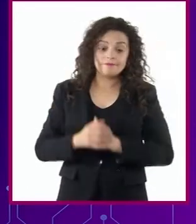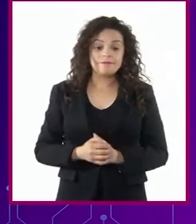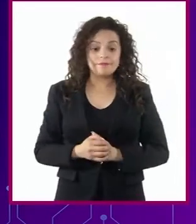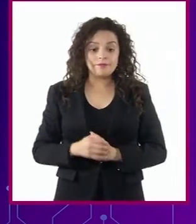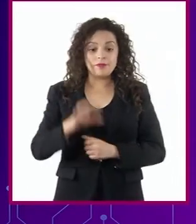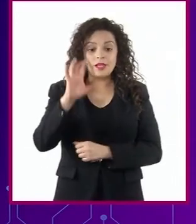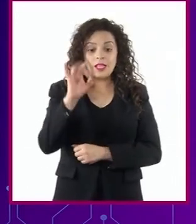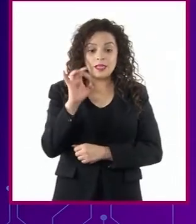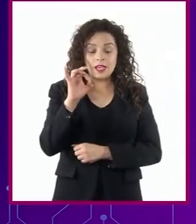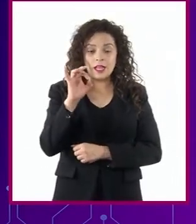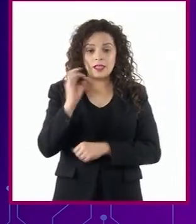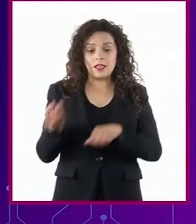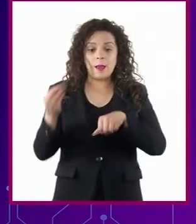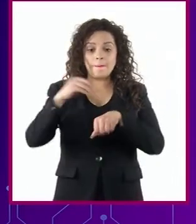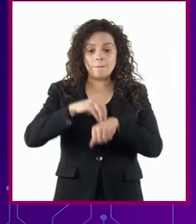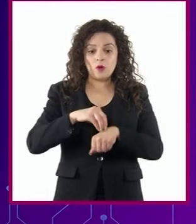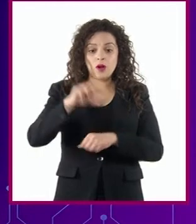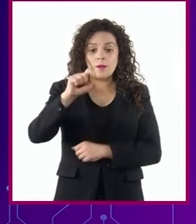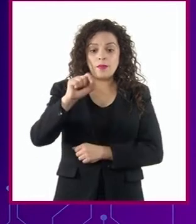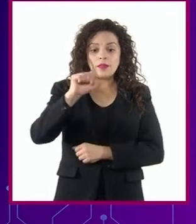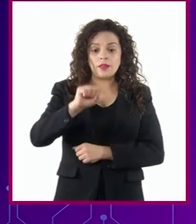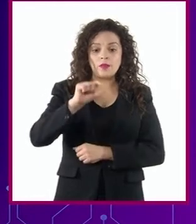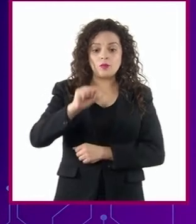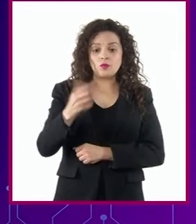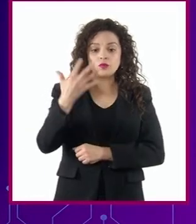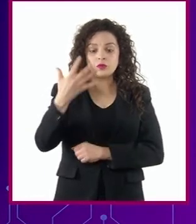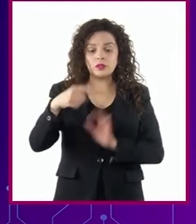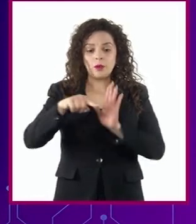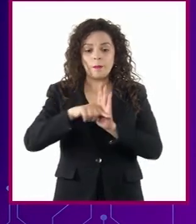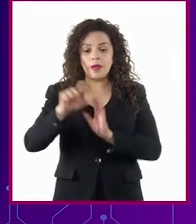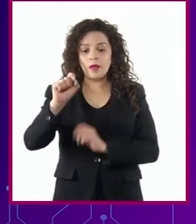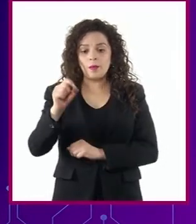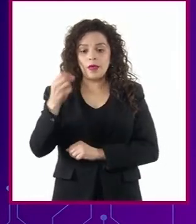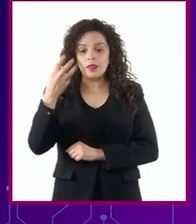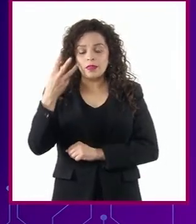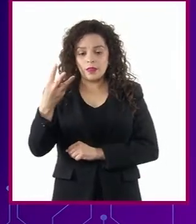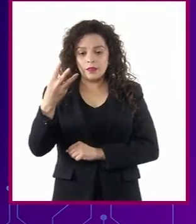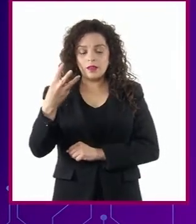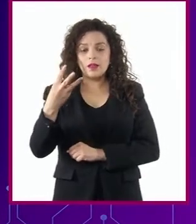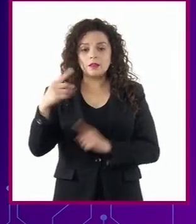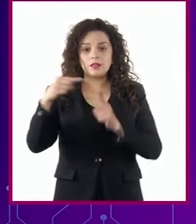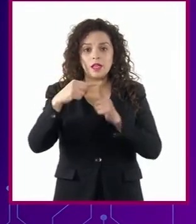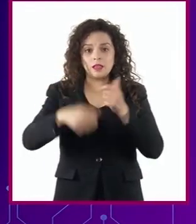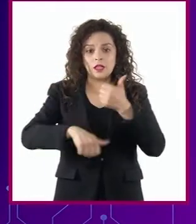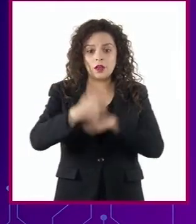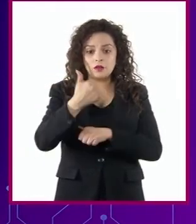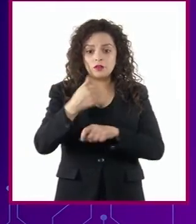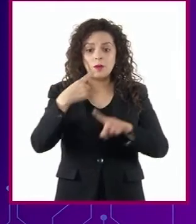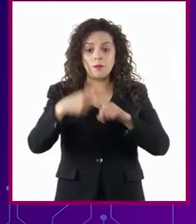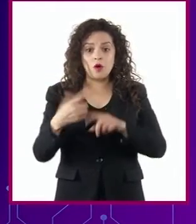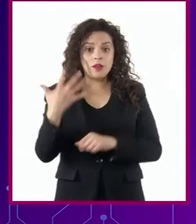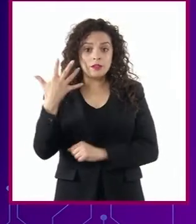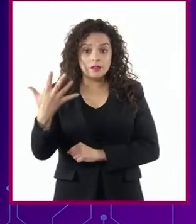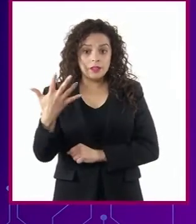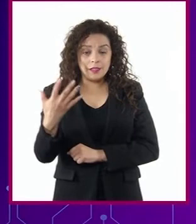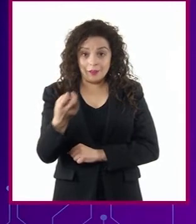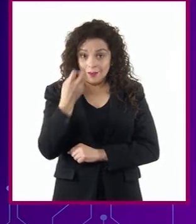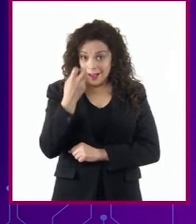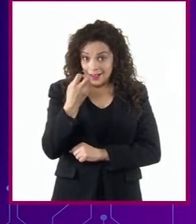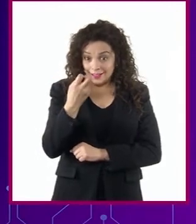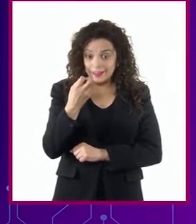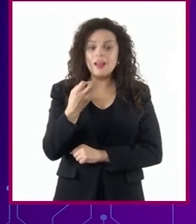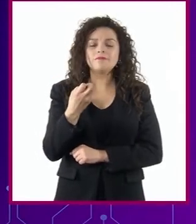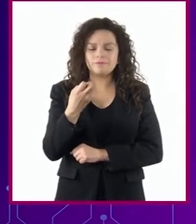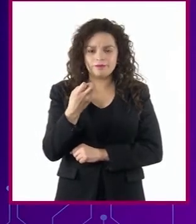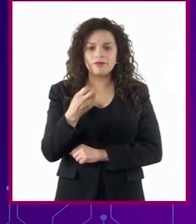sea, 11, por la amplitud del intervalo donde se ubica la mediana, que es 5. Resolviendo estas operaciones se